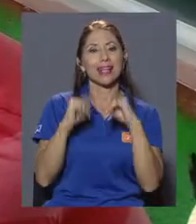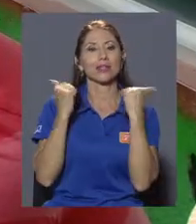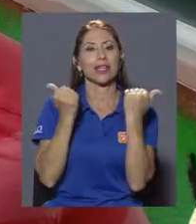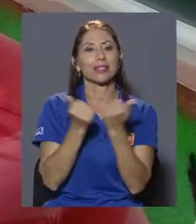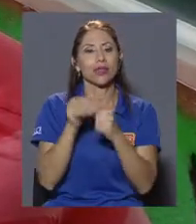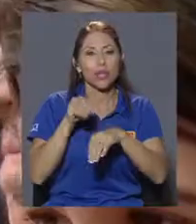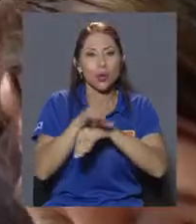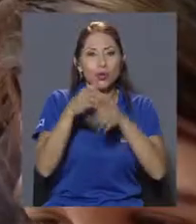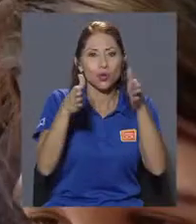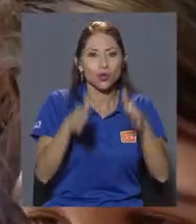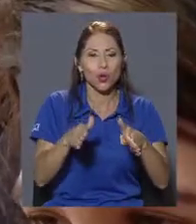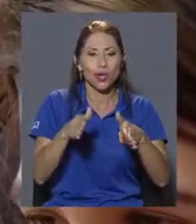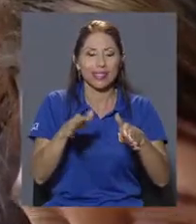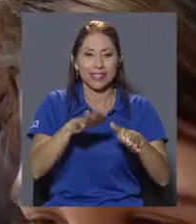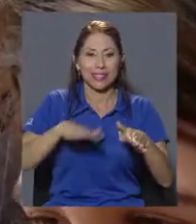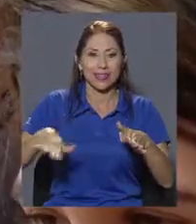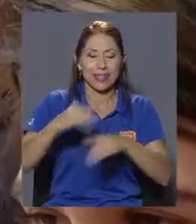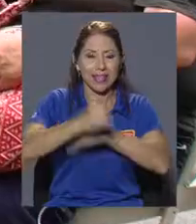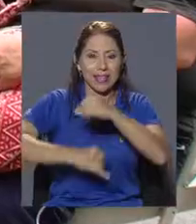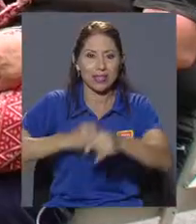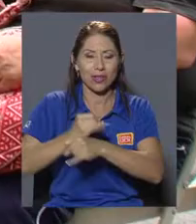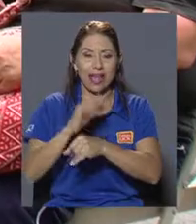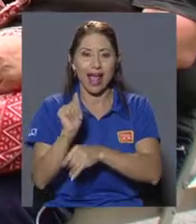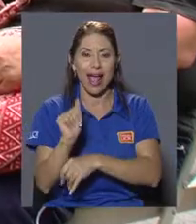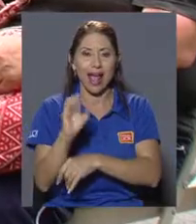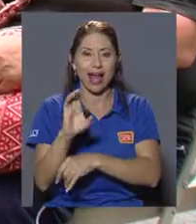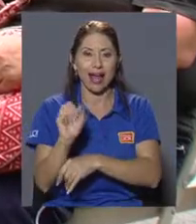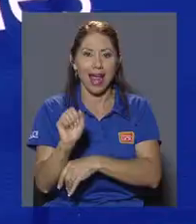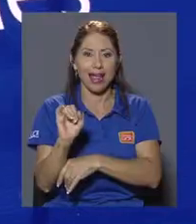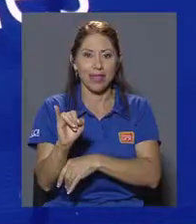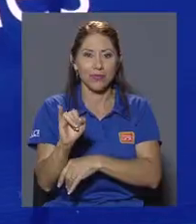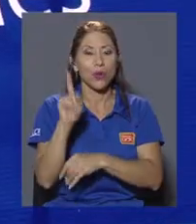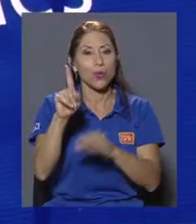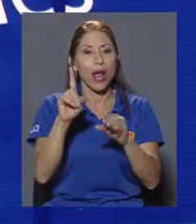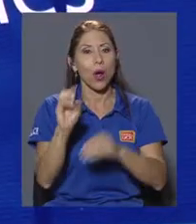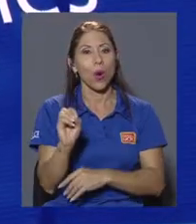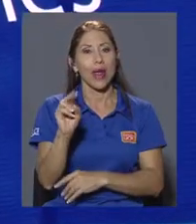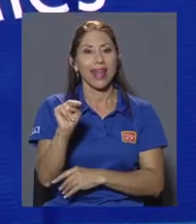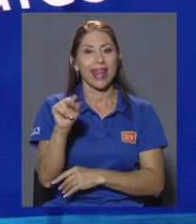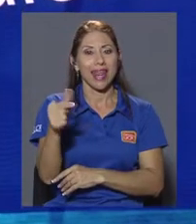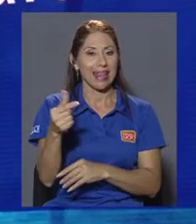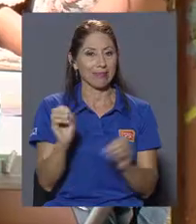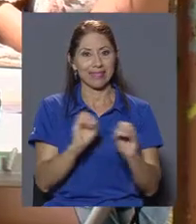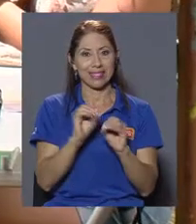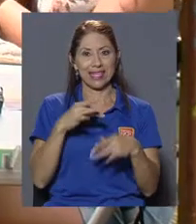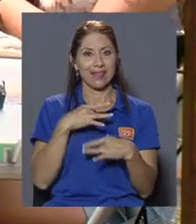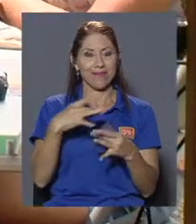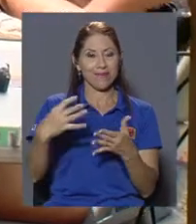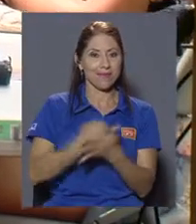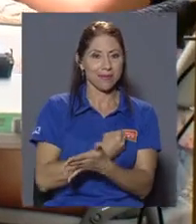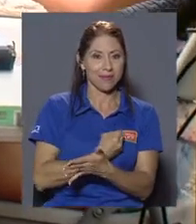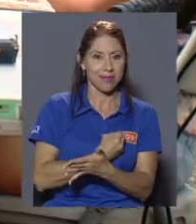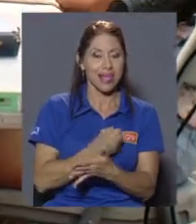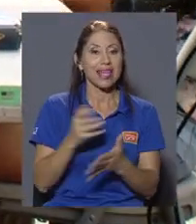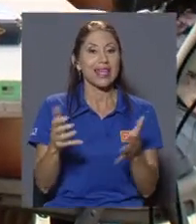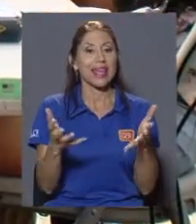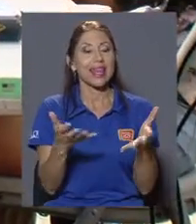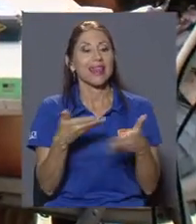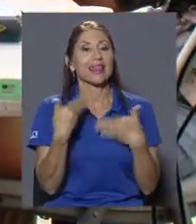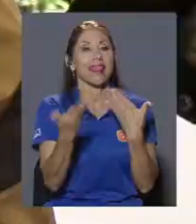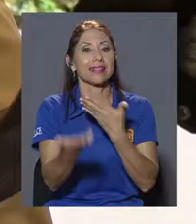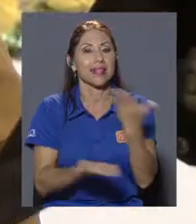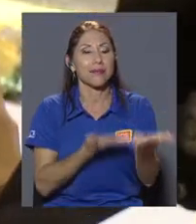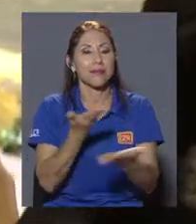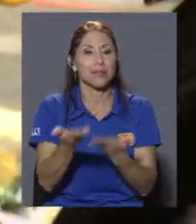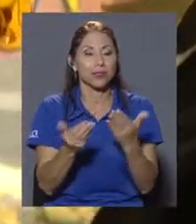Consultores y Asesores Internacionales ACAI, una ONG sin fines de lucro, que brinda servicios de acompañamiento y asesoría legal a